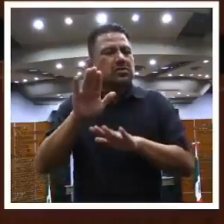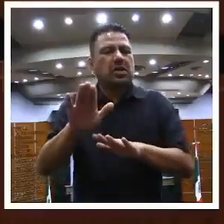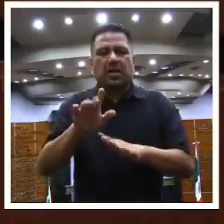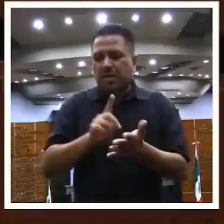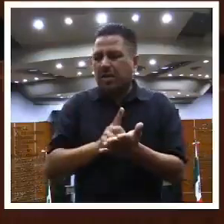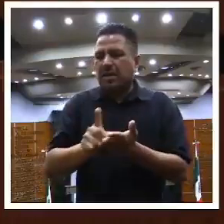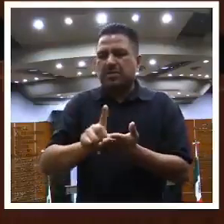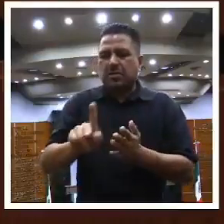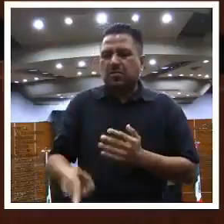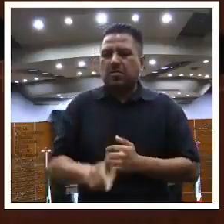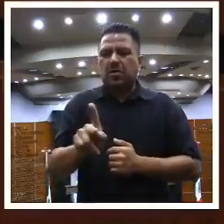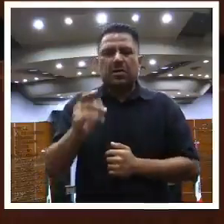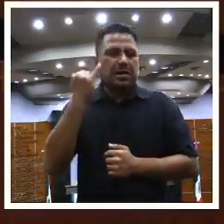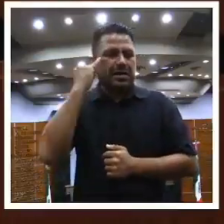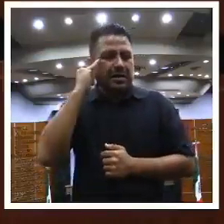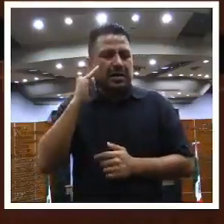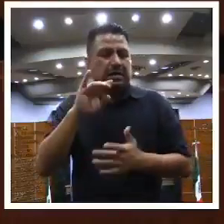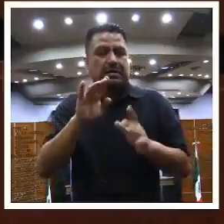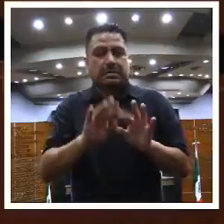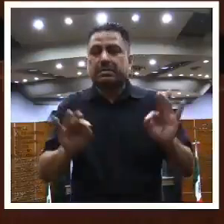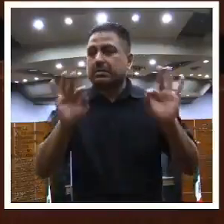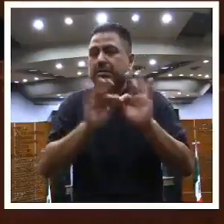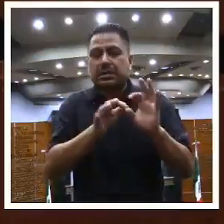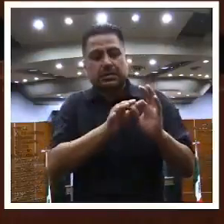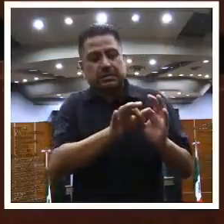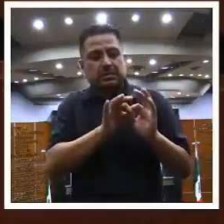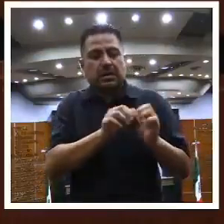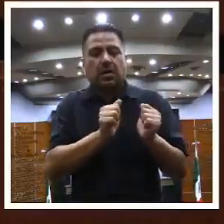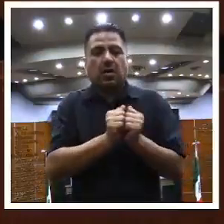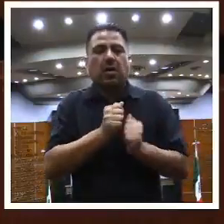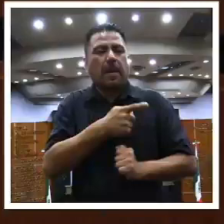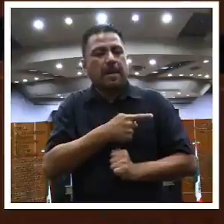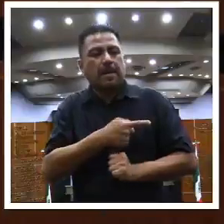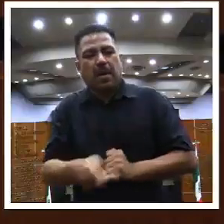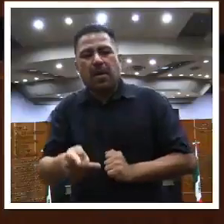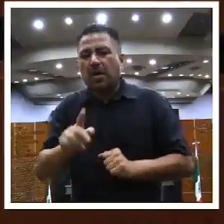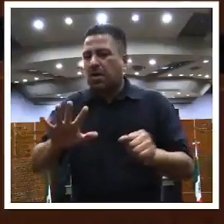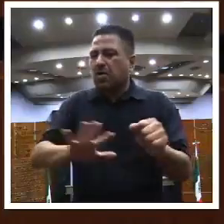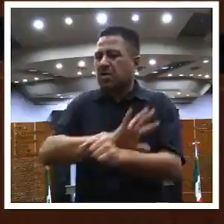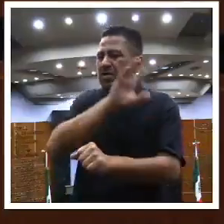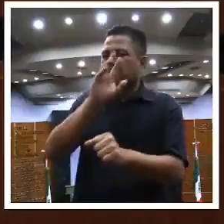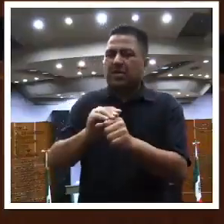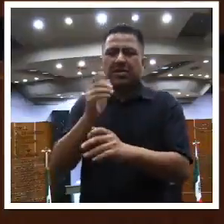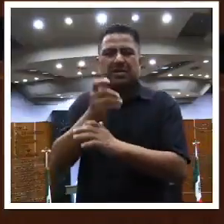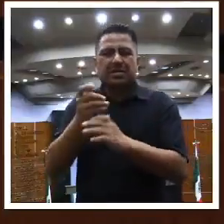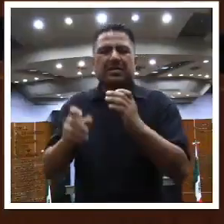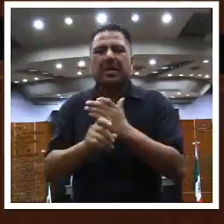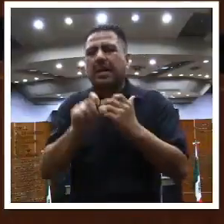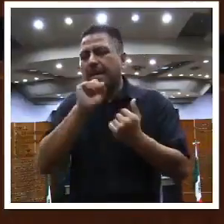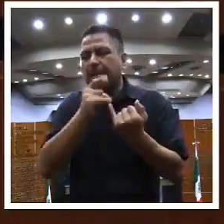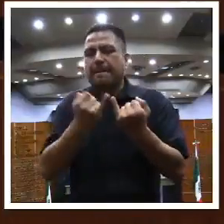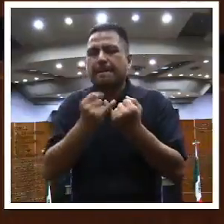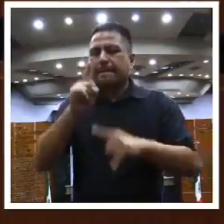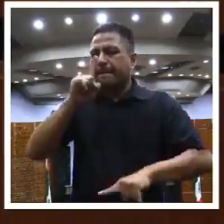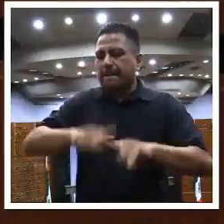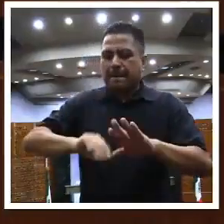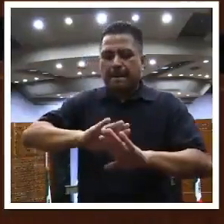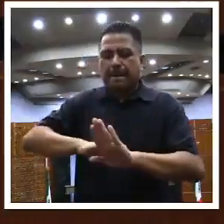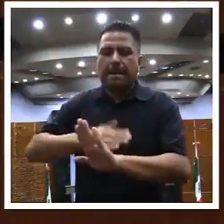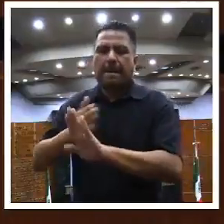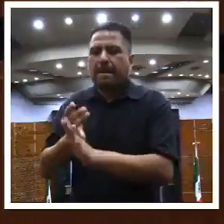pueblos indígenas considera fundamental el vínculo entre la pobreza en todas sus dimensiones y la violación del derecho a la